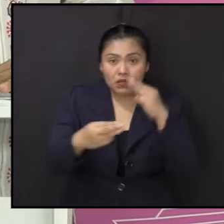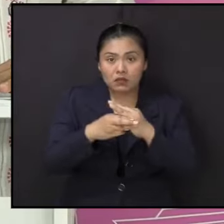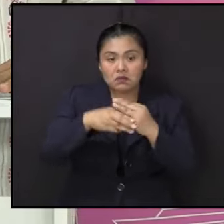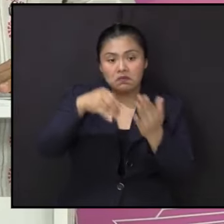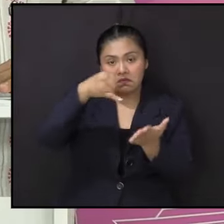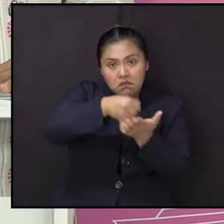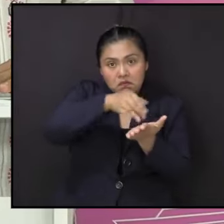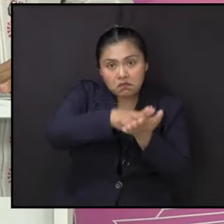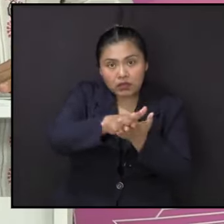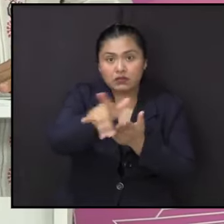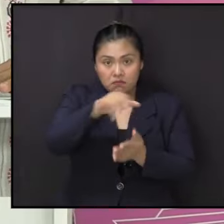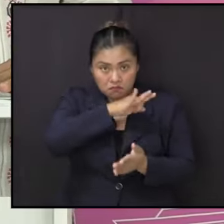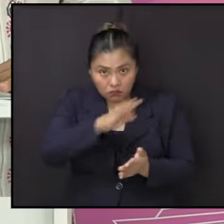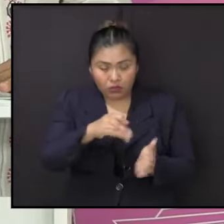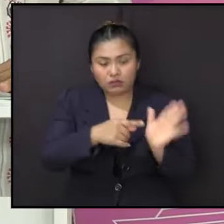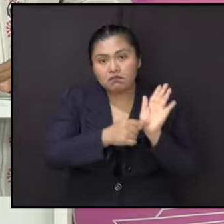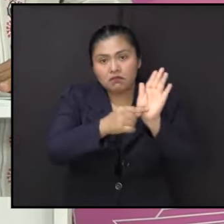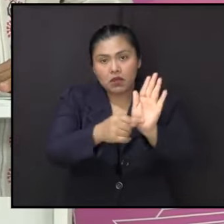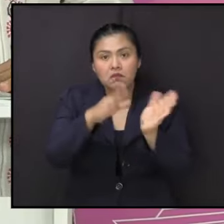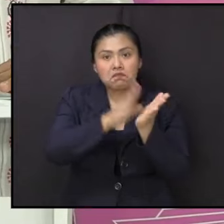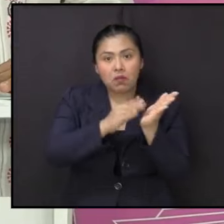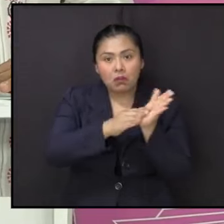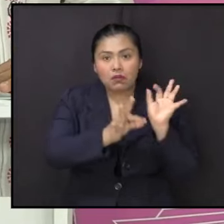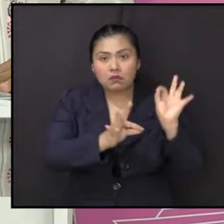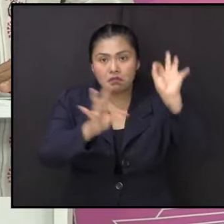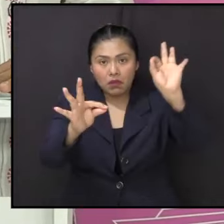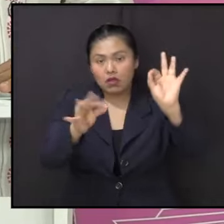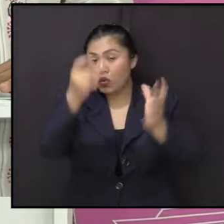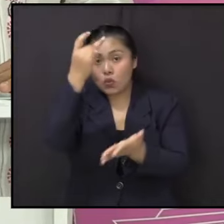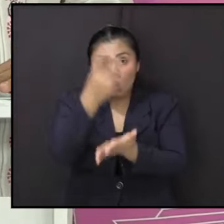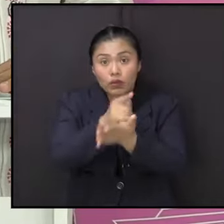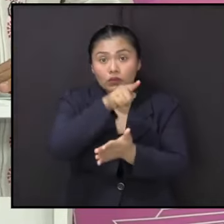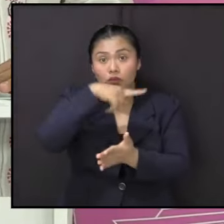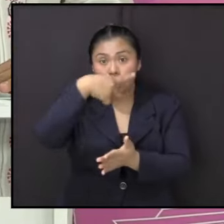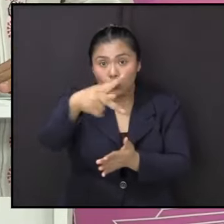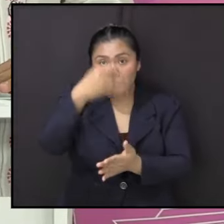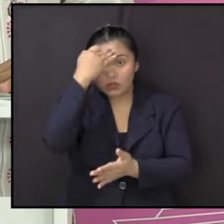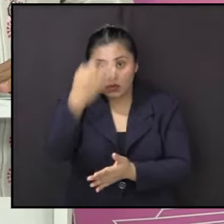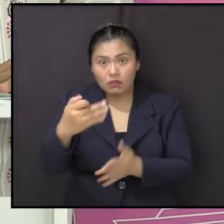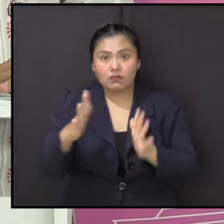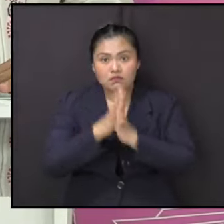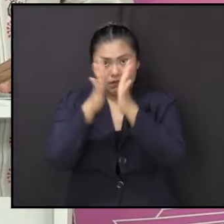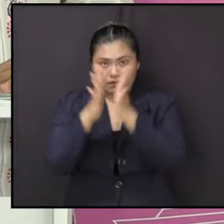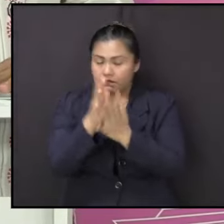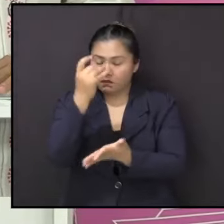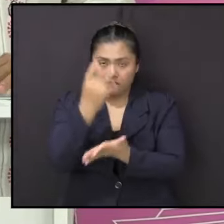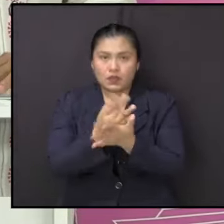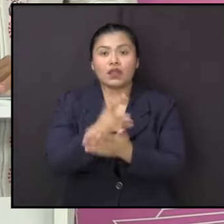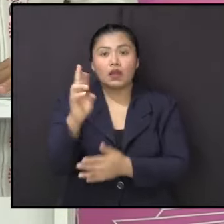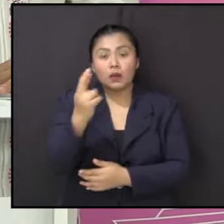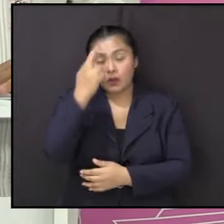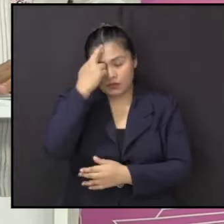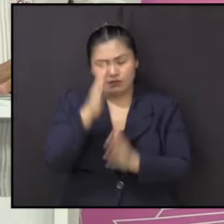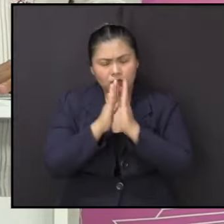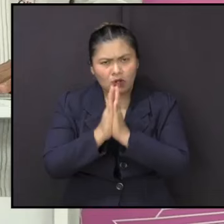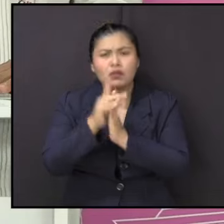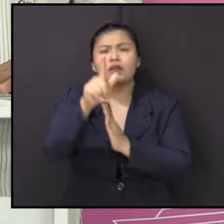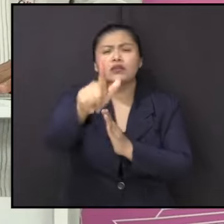podrán mostrar frente a las cámaras solo durante su participación. Se les solicita a las y los